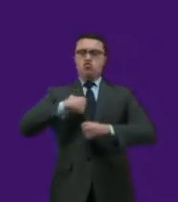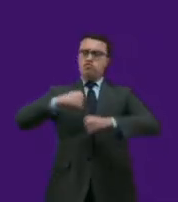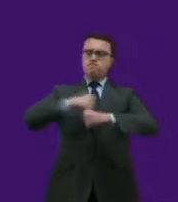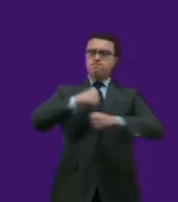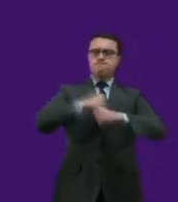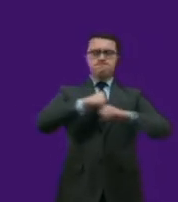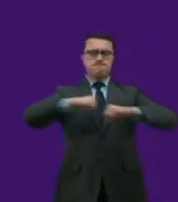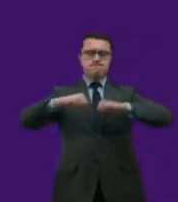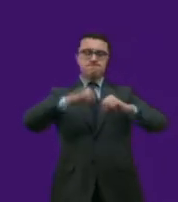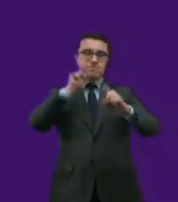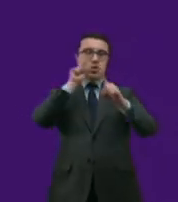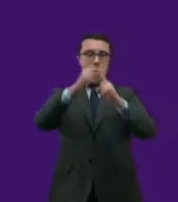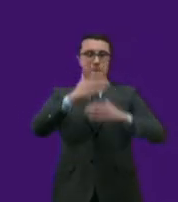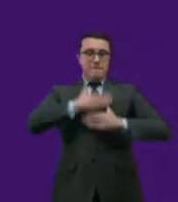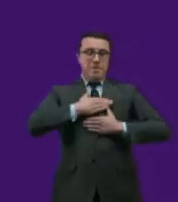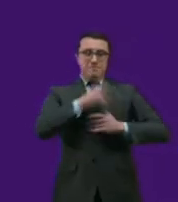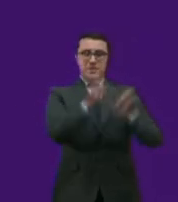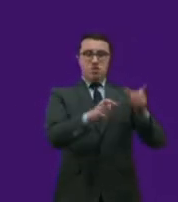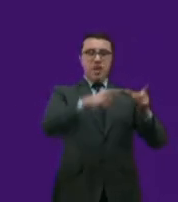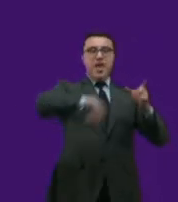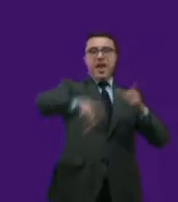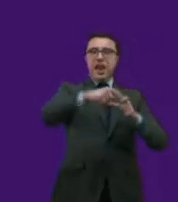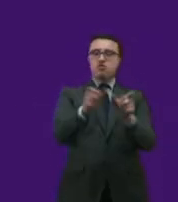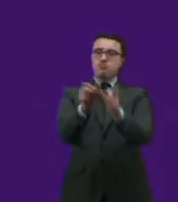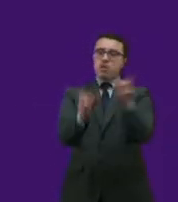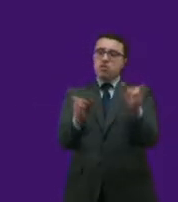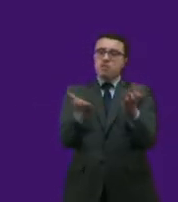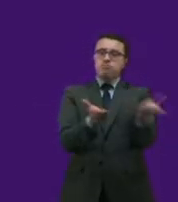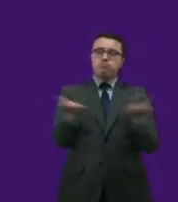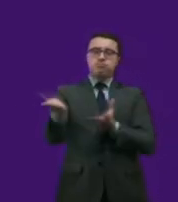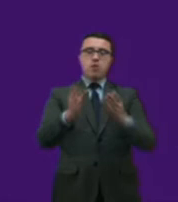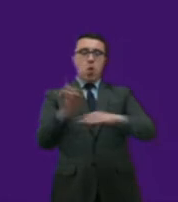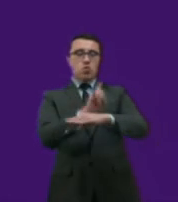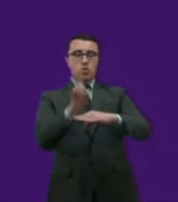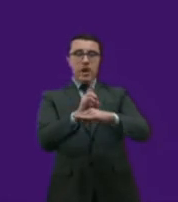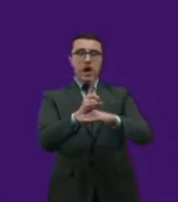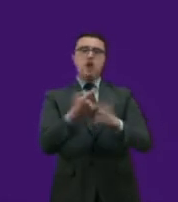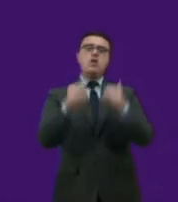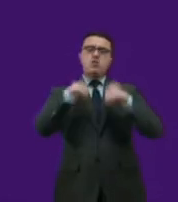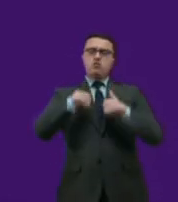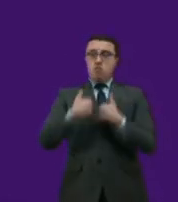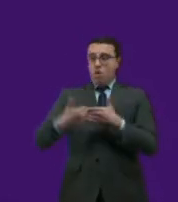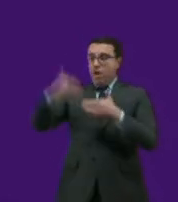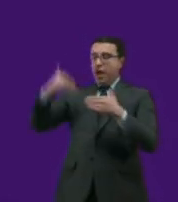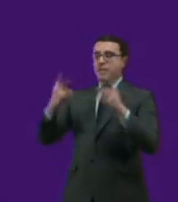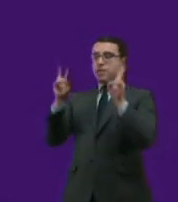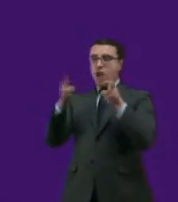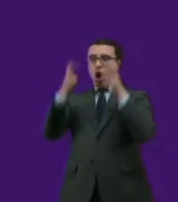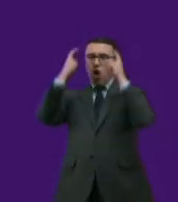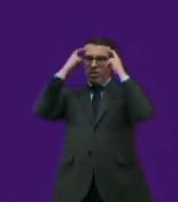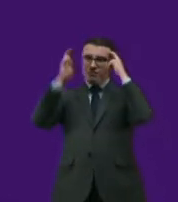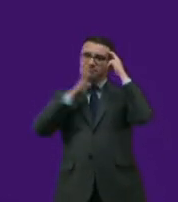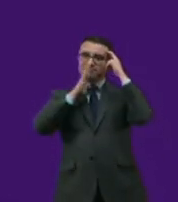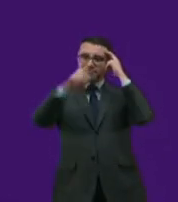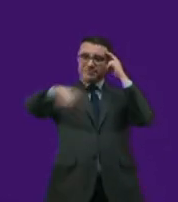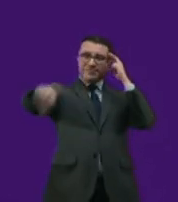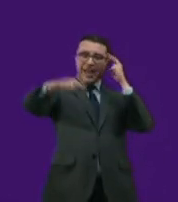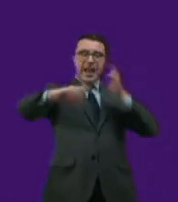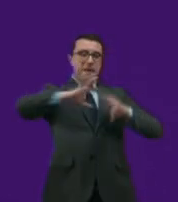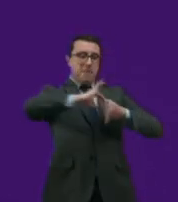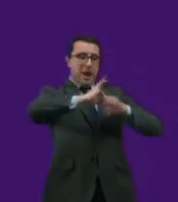gente y yo trabajo para ellos, ellos trabajan para los usuarios. Obviamente yo tengo que tener un conocimiento de los usuarios. Entonces, ahí es donde va el